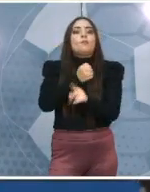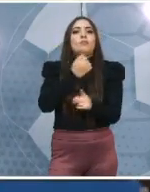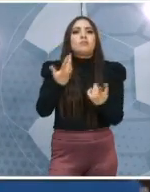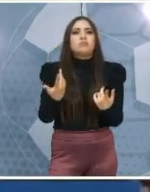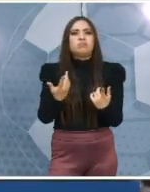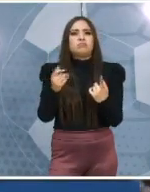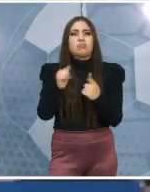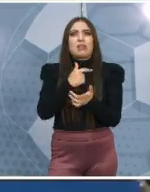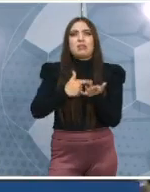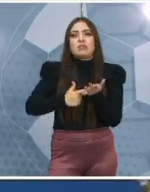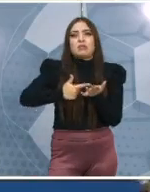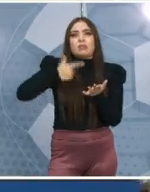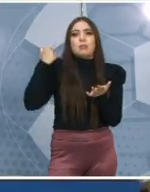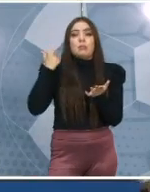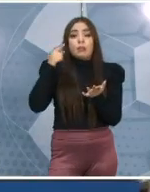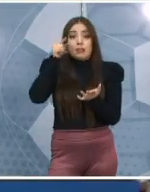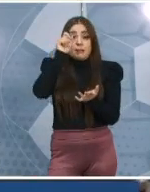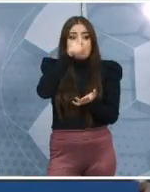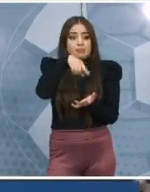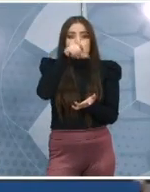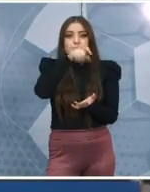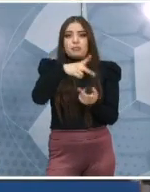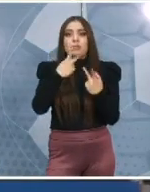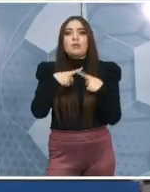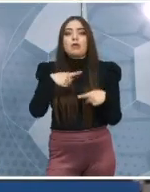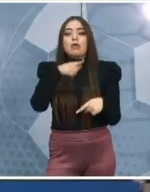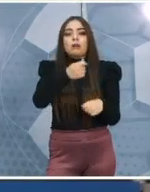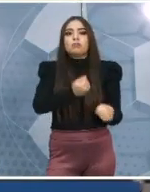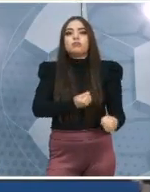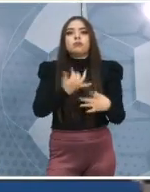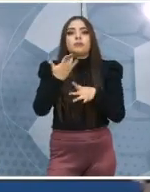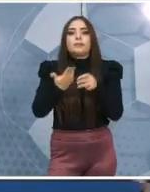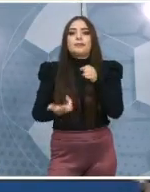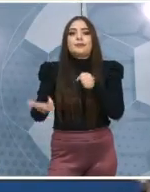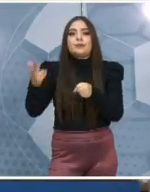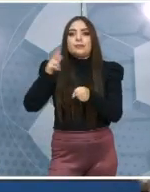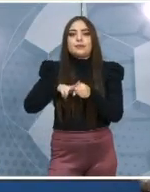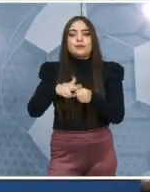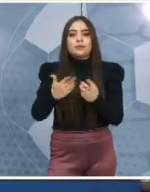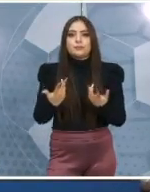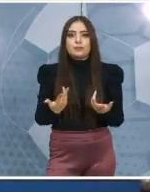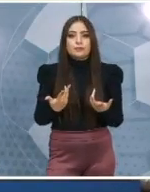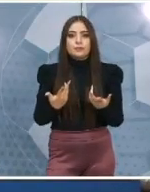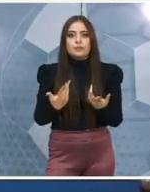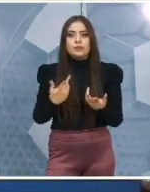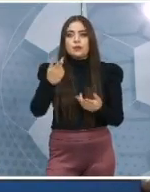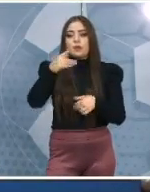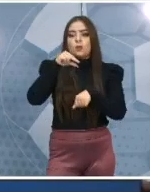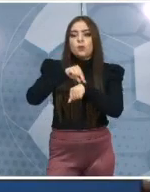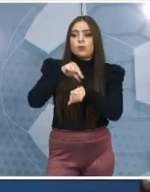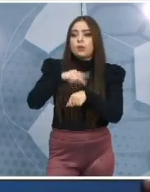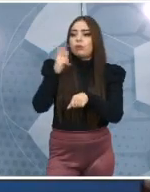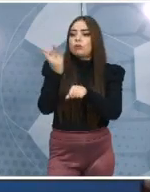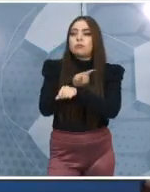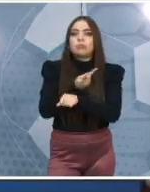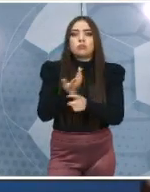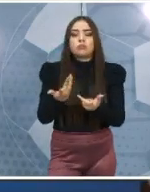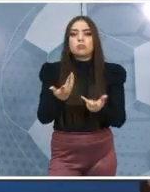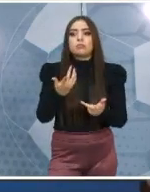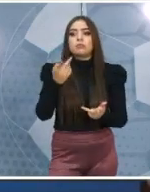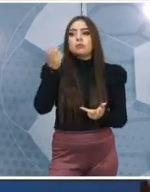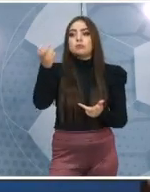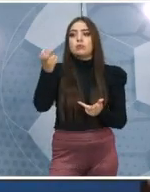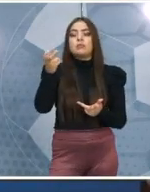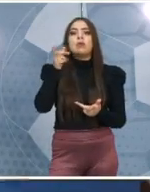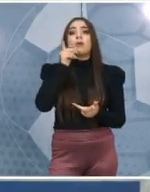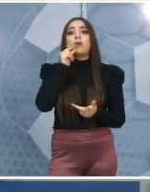Ellos mismos los llevaron al hospital, ¿sí? Los doctores, ¿qué pasó? Y los de la policía les